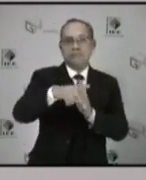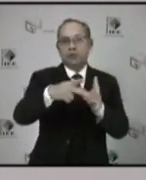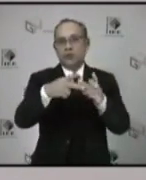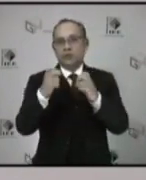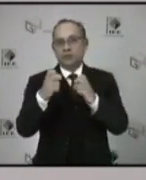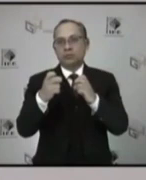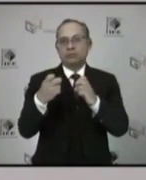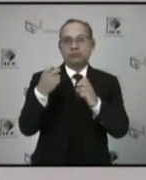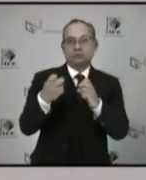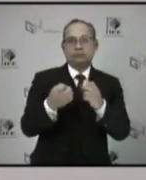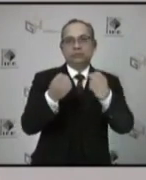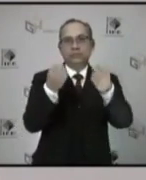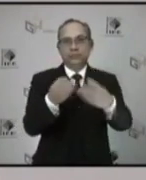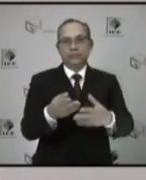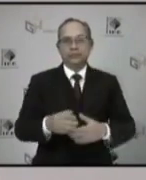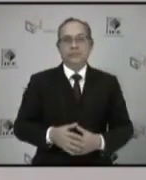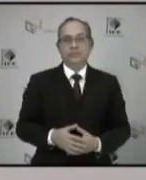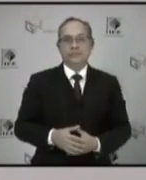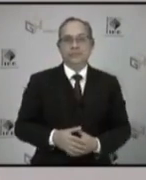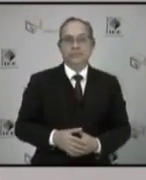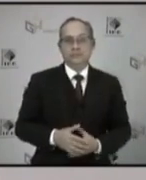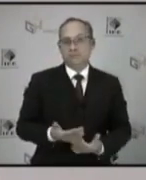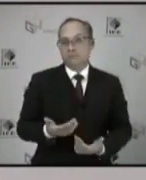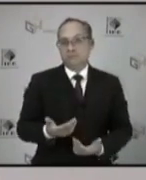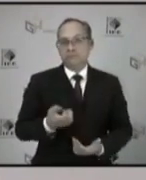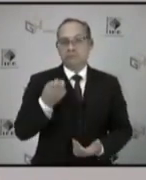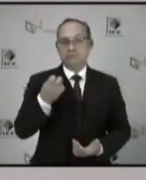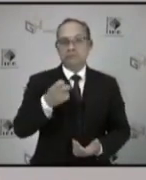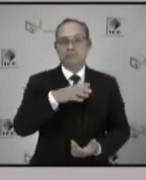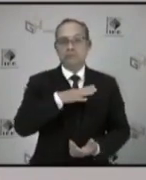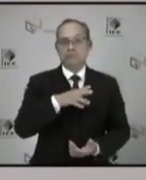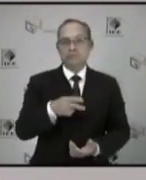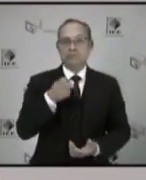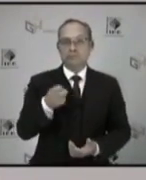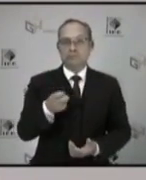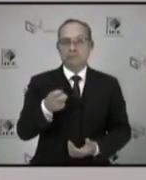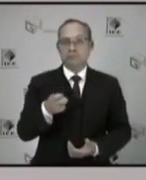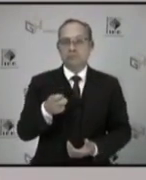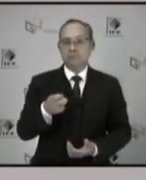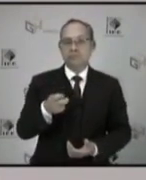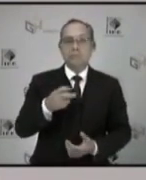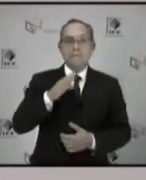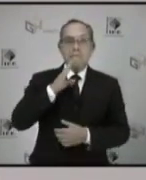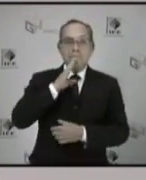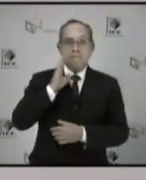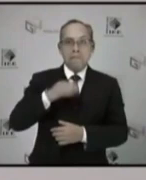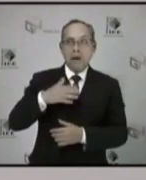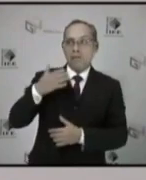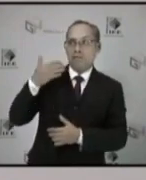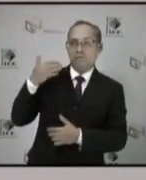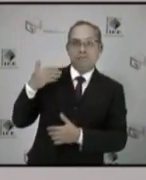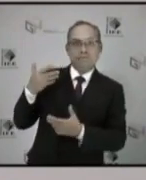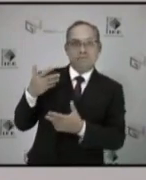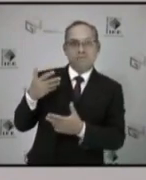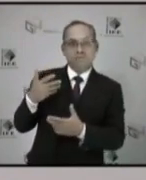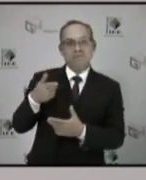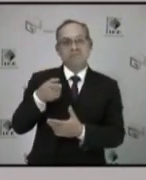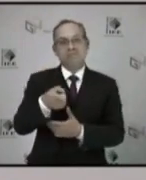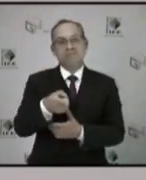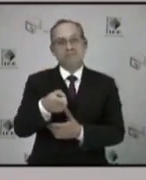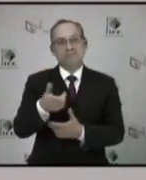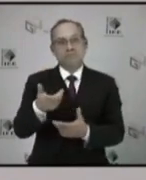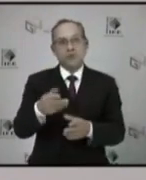de la libertad si no se resarce el daño, si no se pueden obtener de los que lo